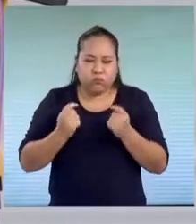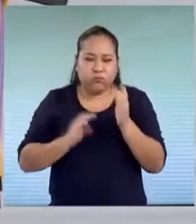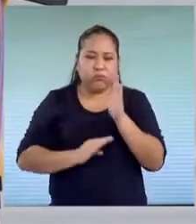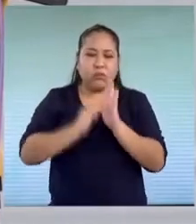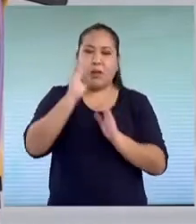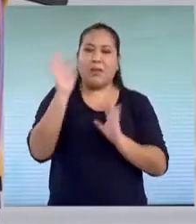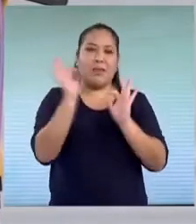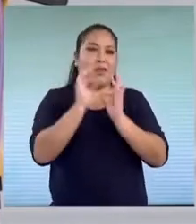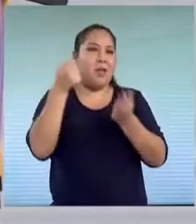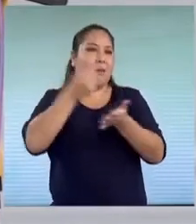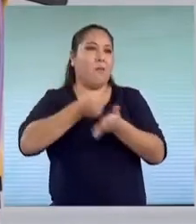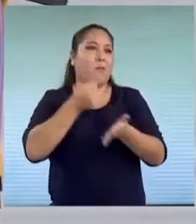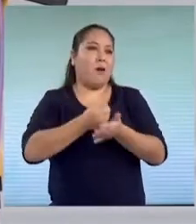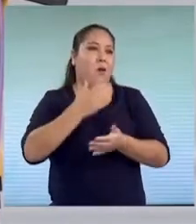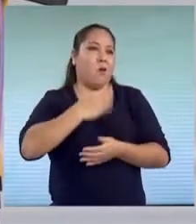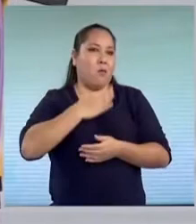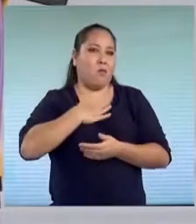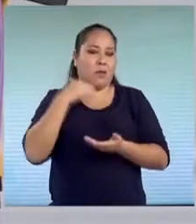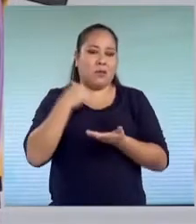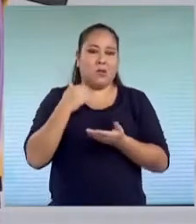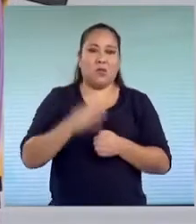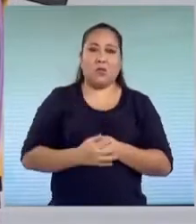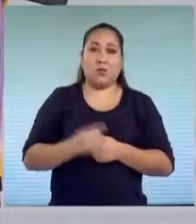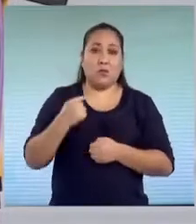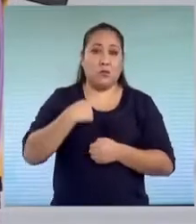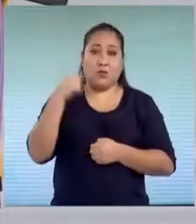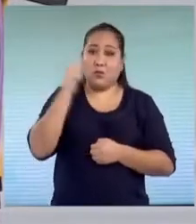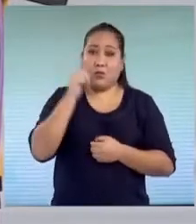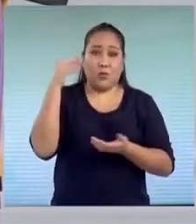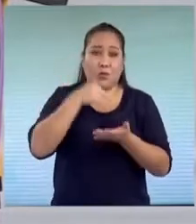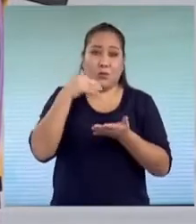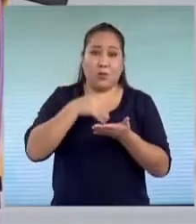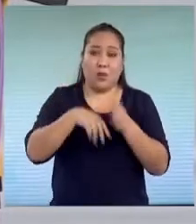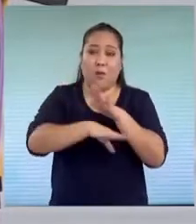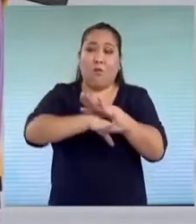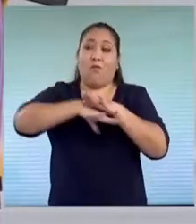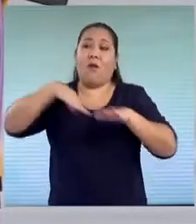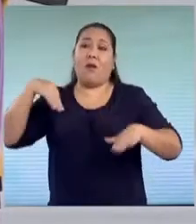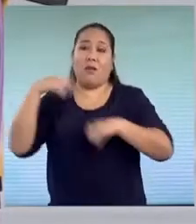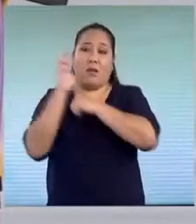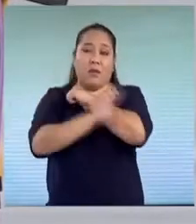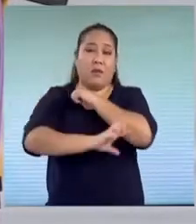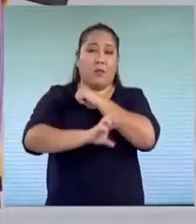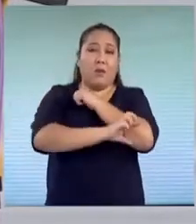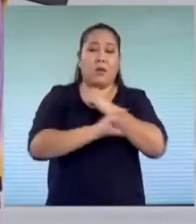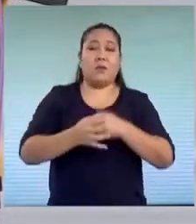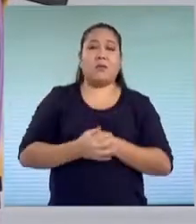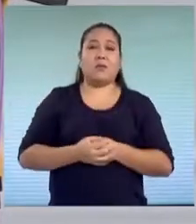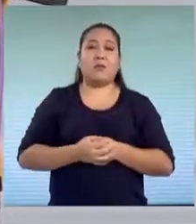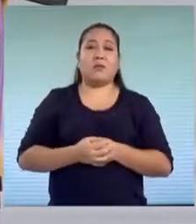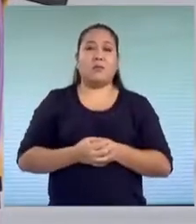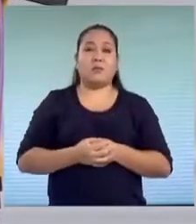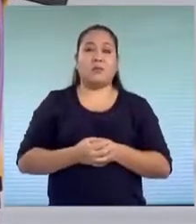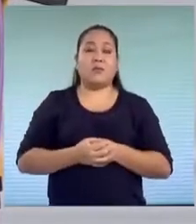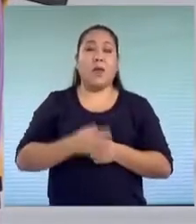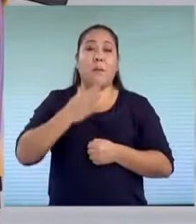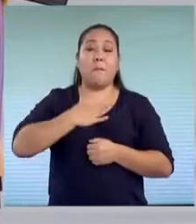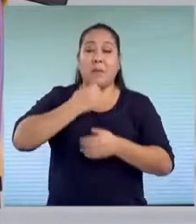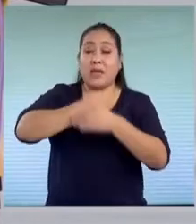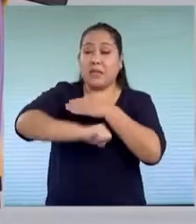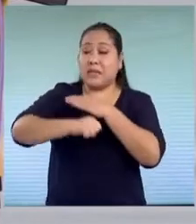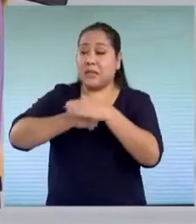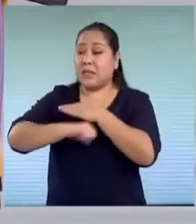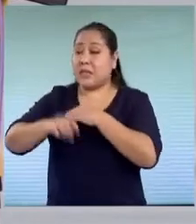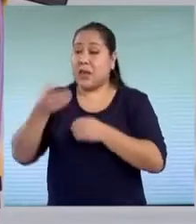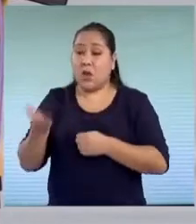nadie pagó mis estudios. Yo no estudié fuera del país. Y mis hijos,